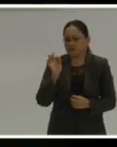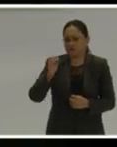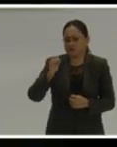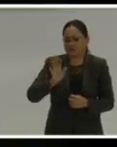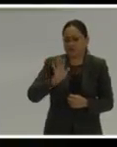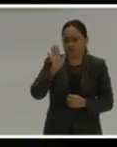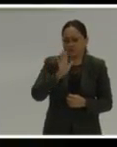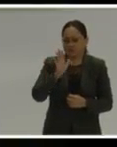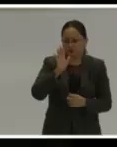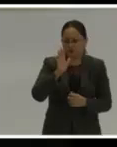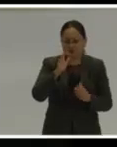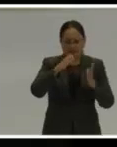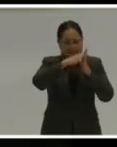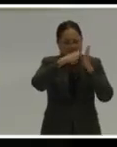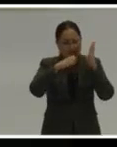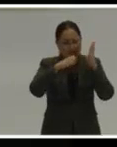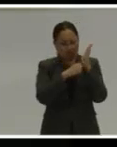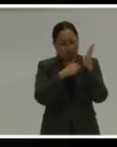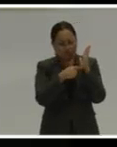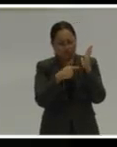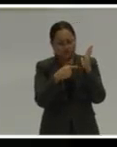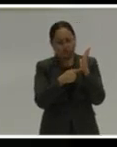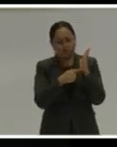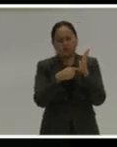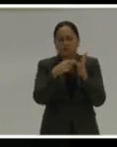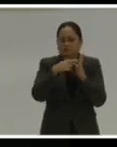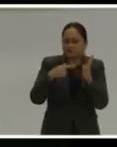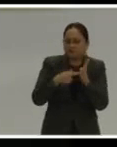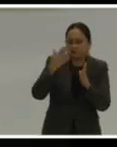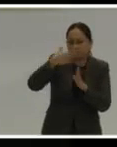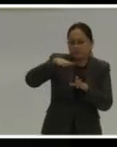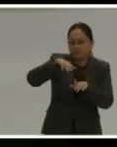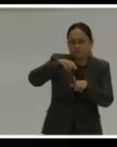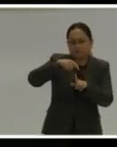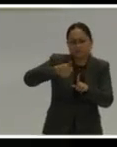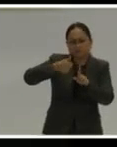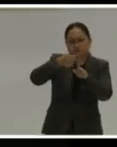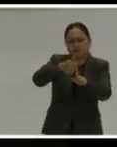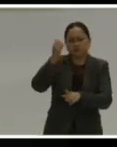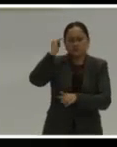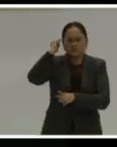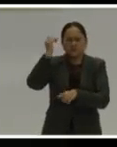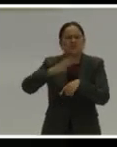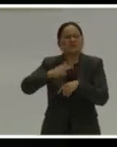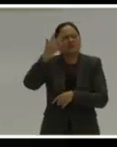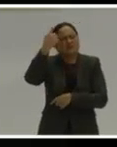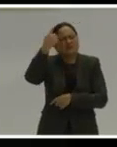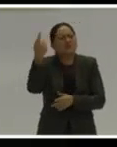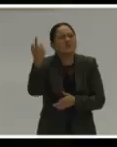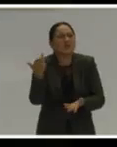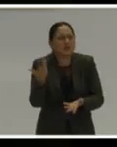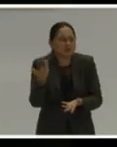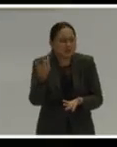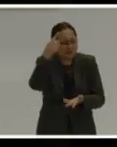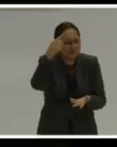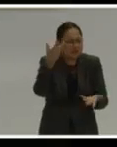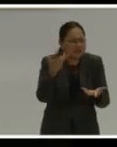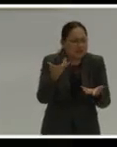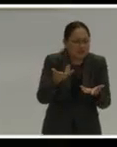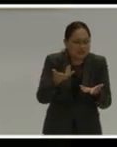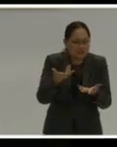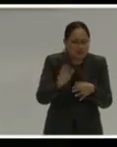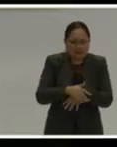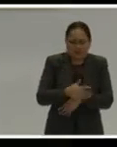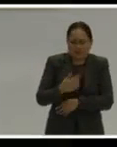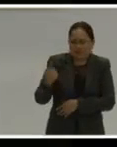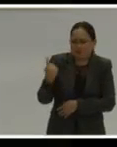ve los estatutos de autonomías indígenas y dice, bueno, ¿para qué? O sea, ¿qué? Y lo decía, ¿por qué